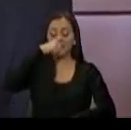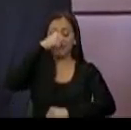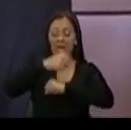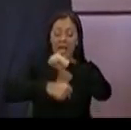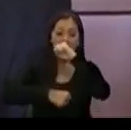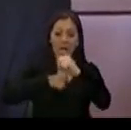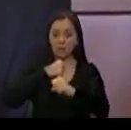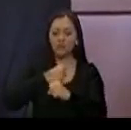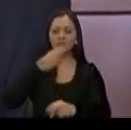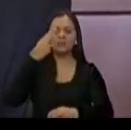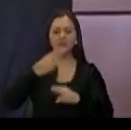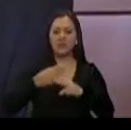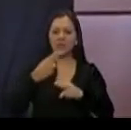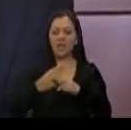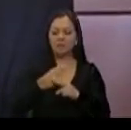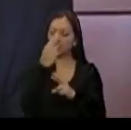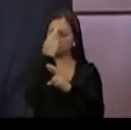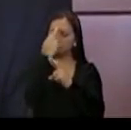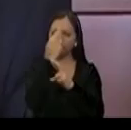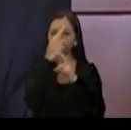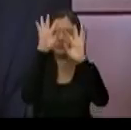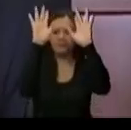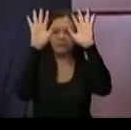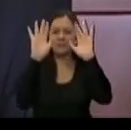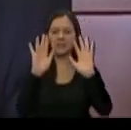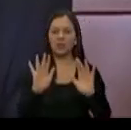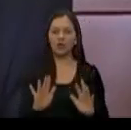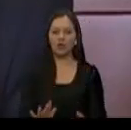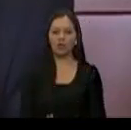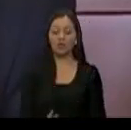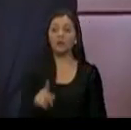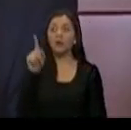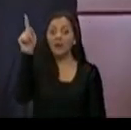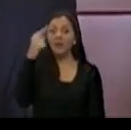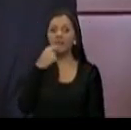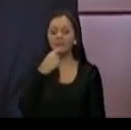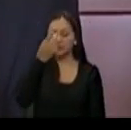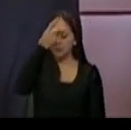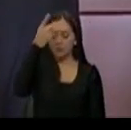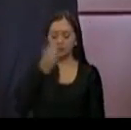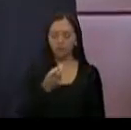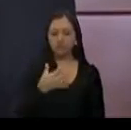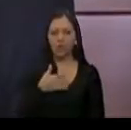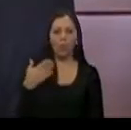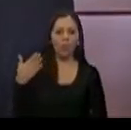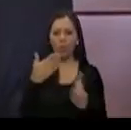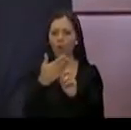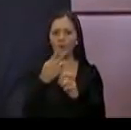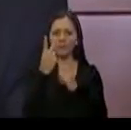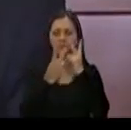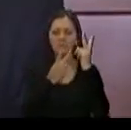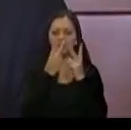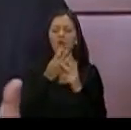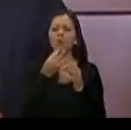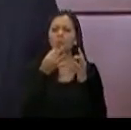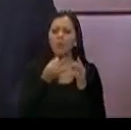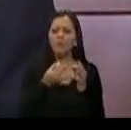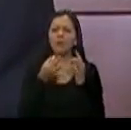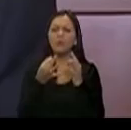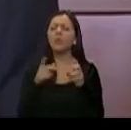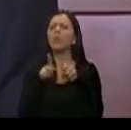la Divina Misericordia. Todo lo que él habla es en eso. Si todos cumpliéramos ese detallito de él,